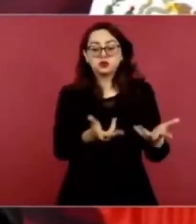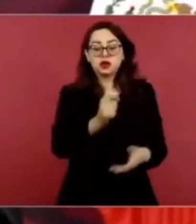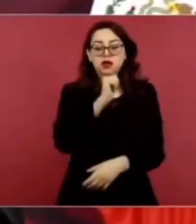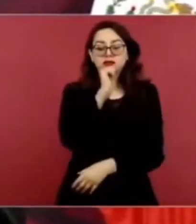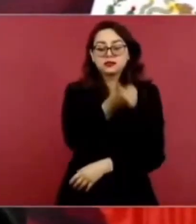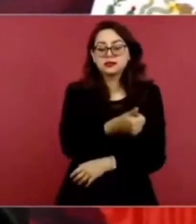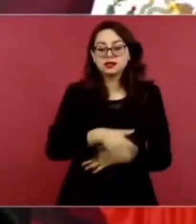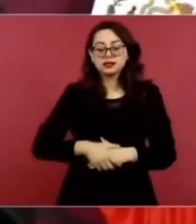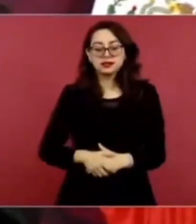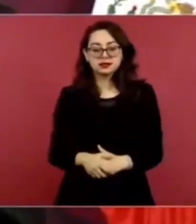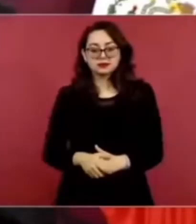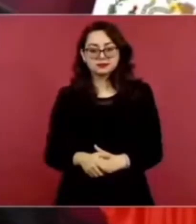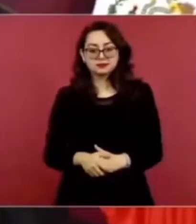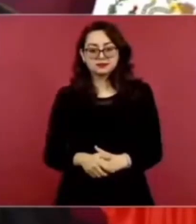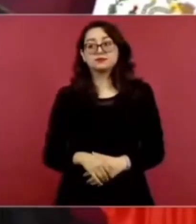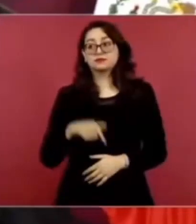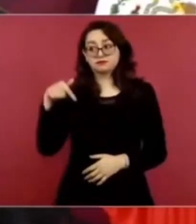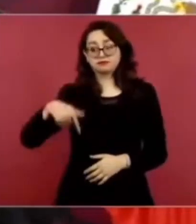de